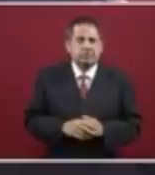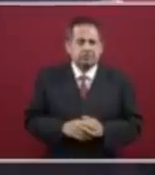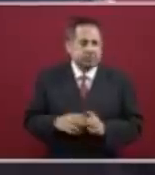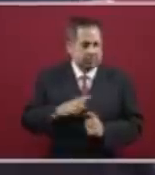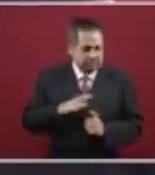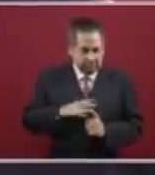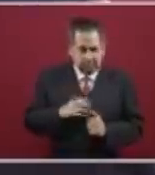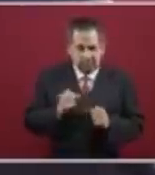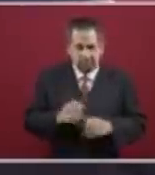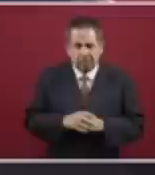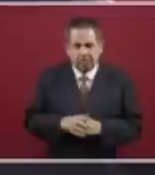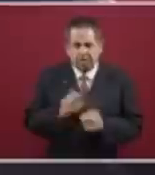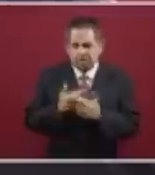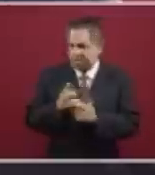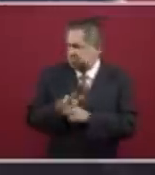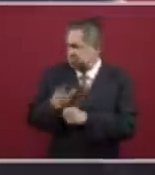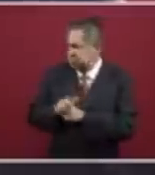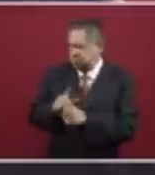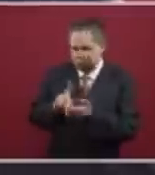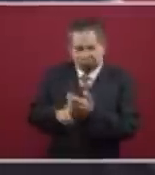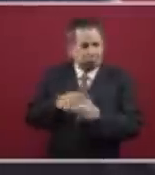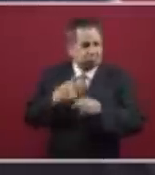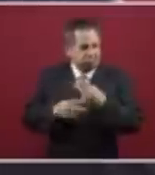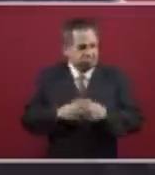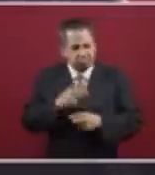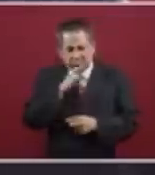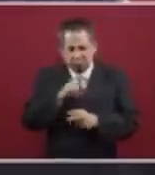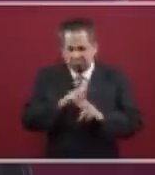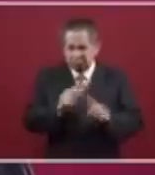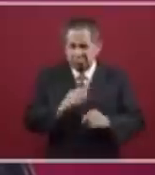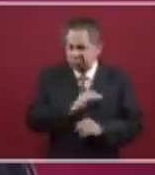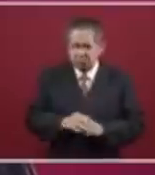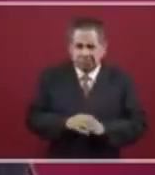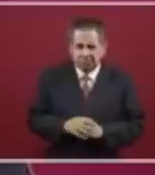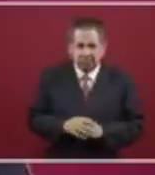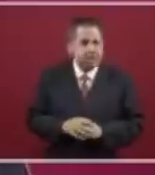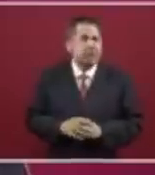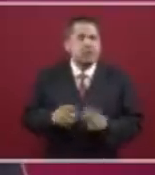tenemos los elementos, la gente